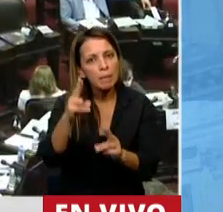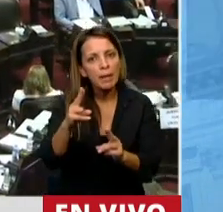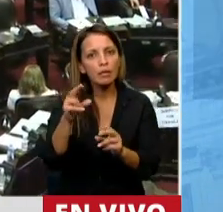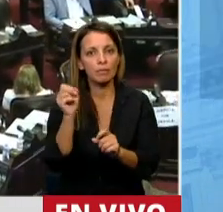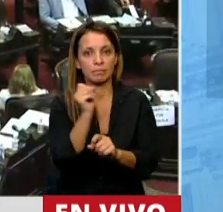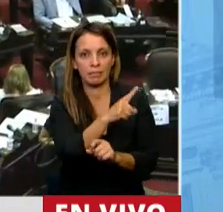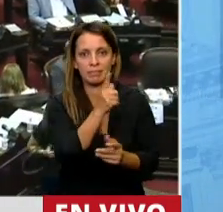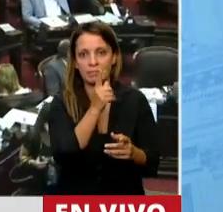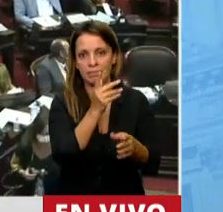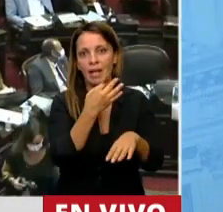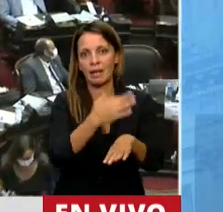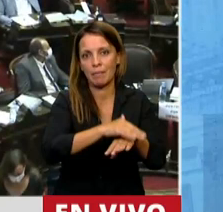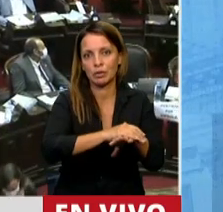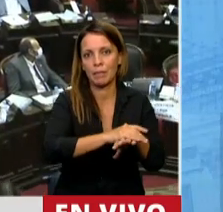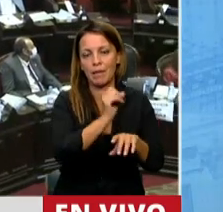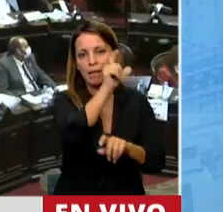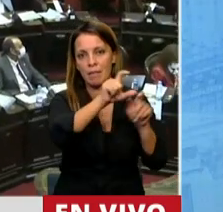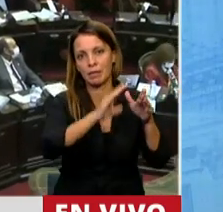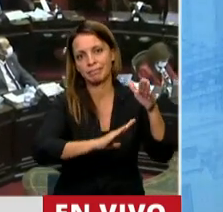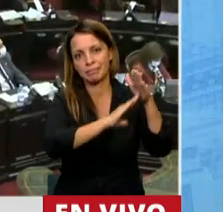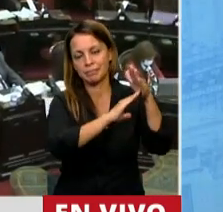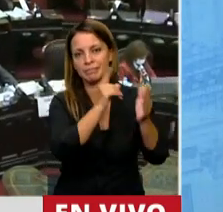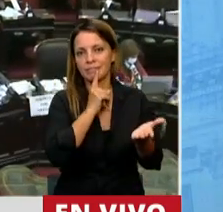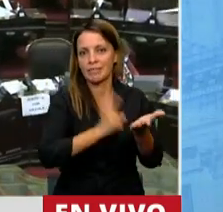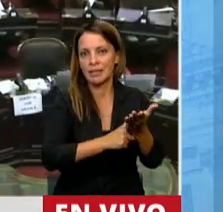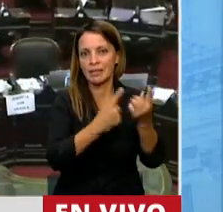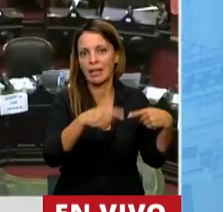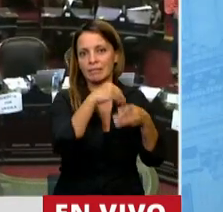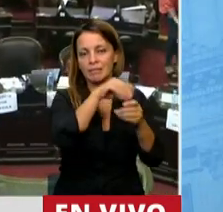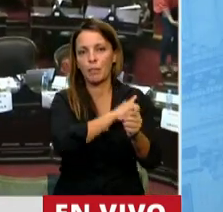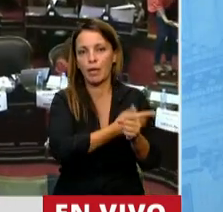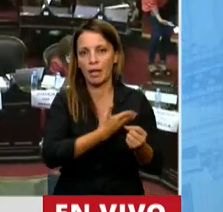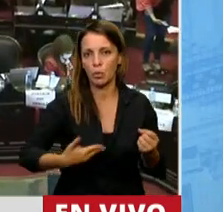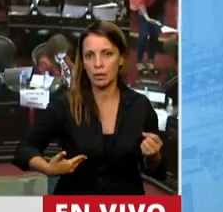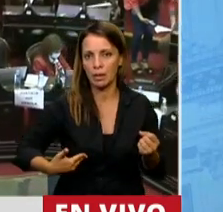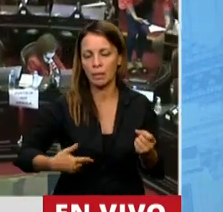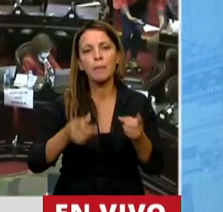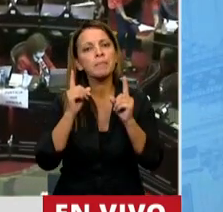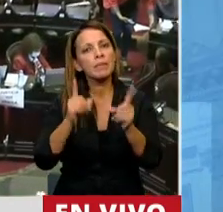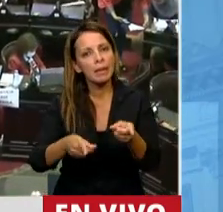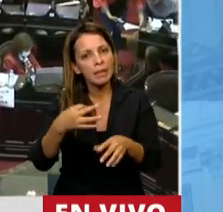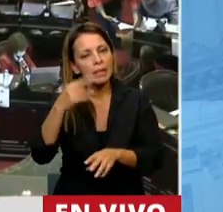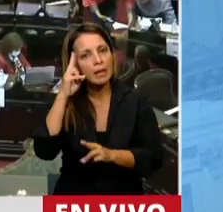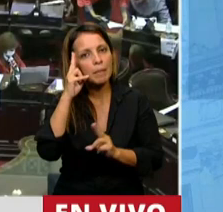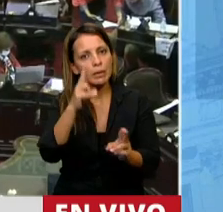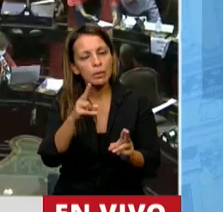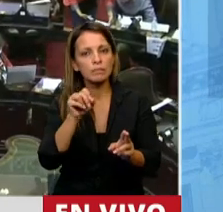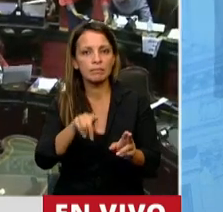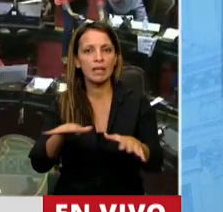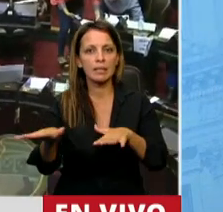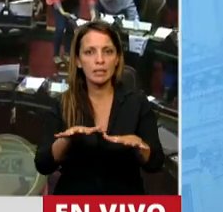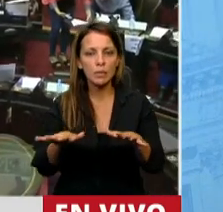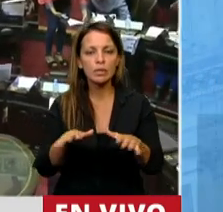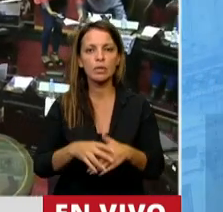esas facultades, sobre quienes toman decisiones en los poderes ejecutivos, pero fundamentalmente ser respetuosa de la situación por la